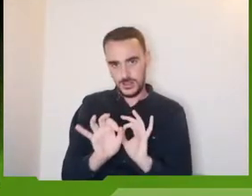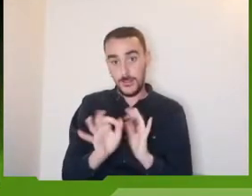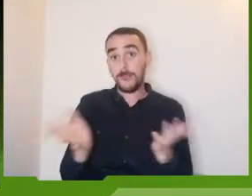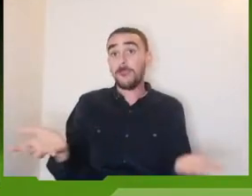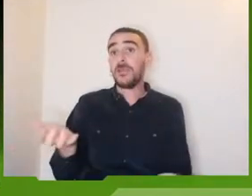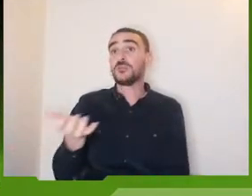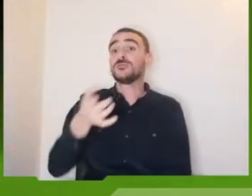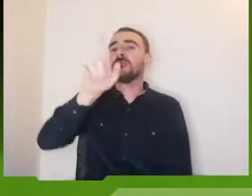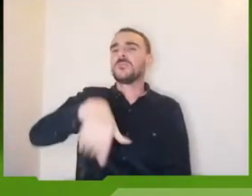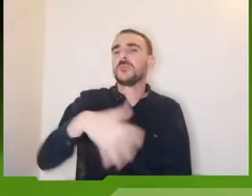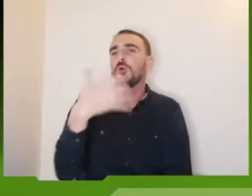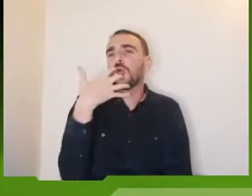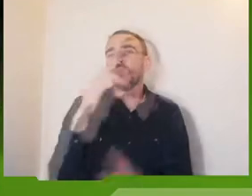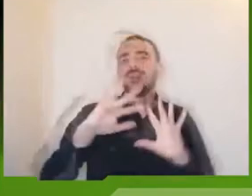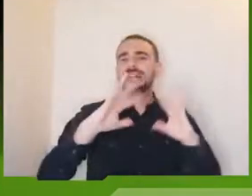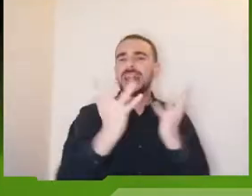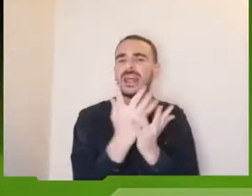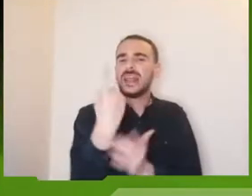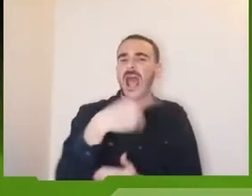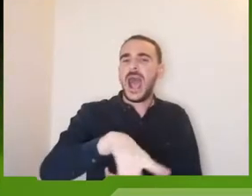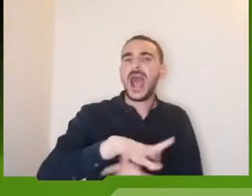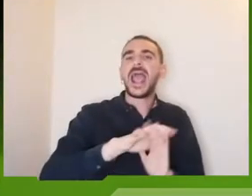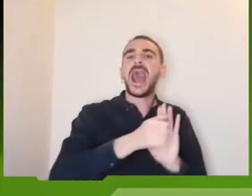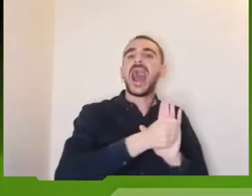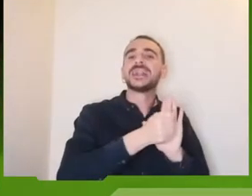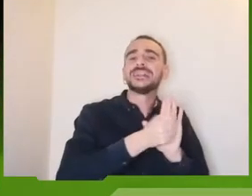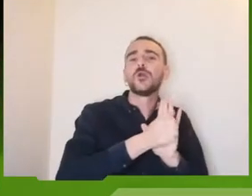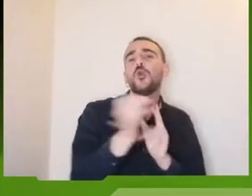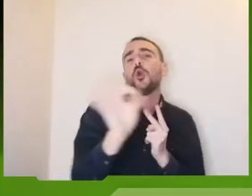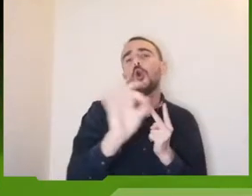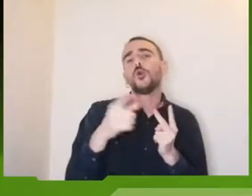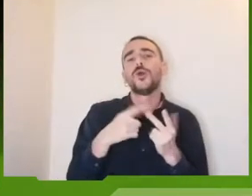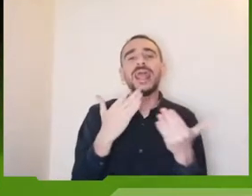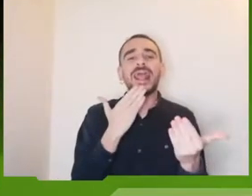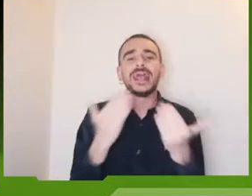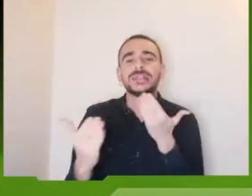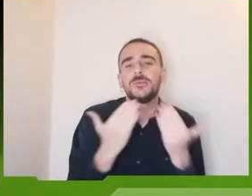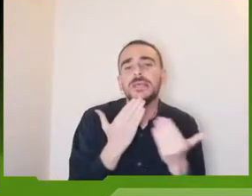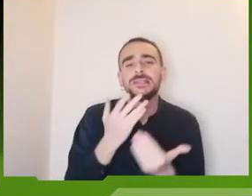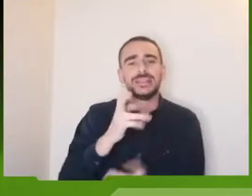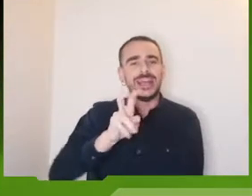de artículos, entrevistas, recursos